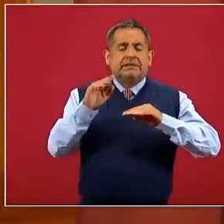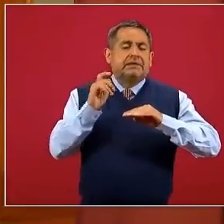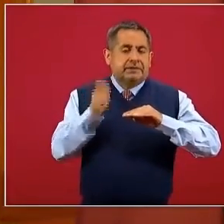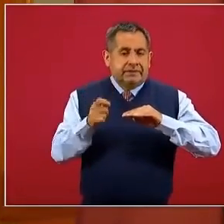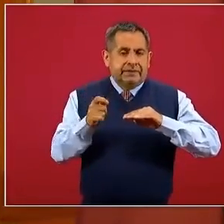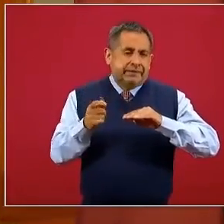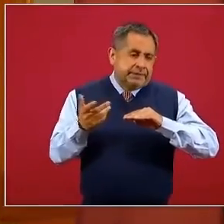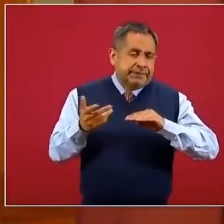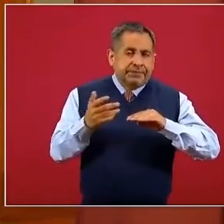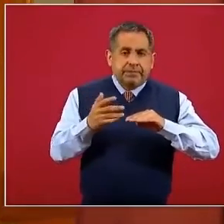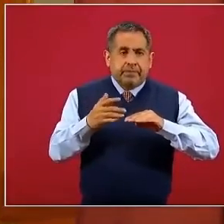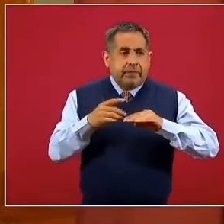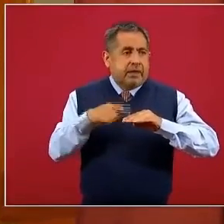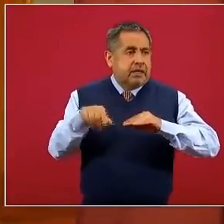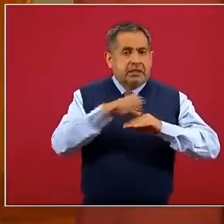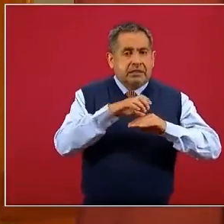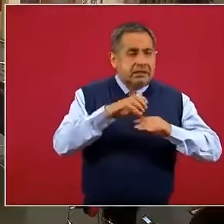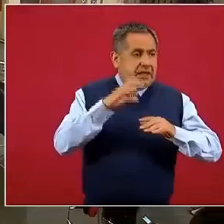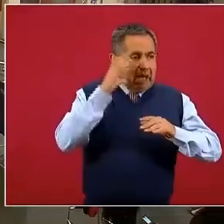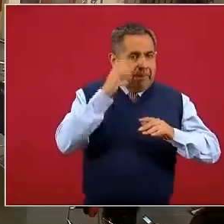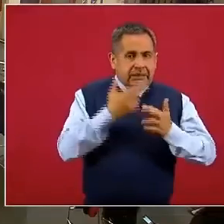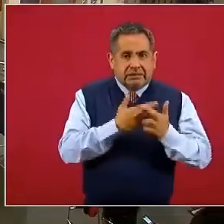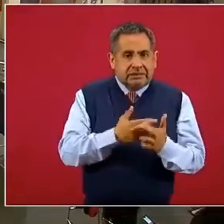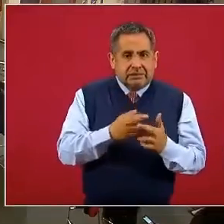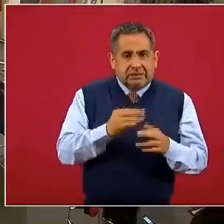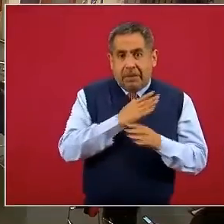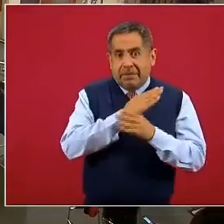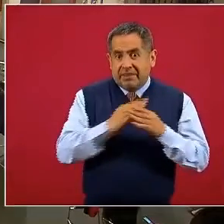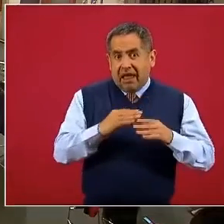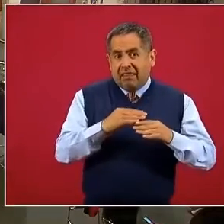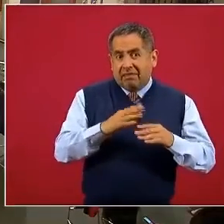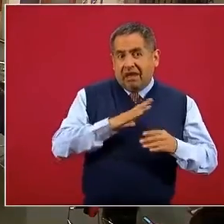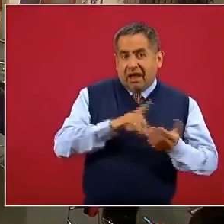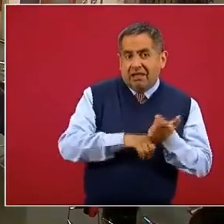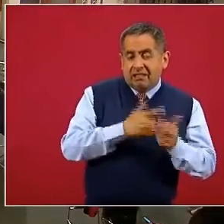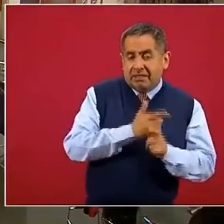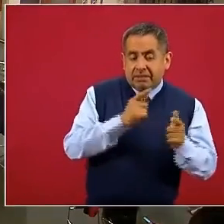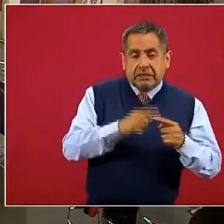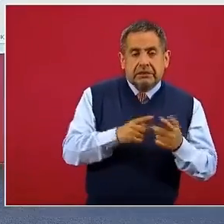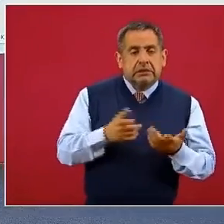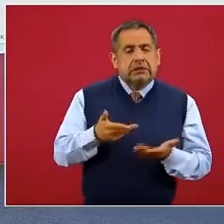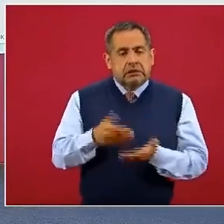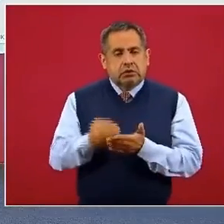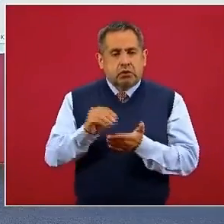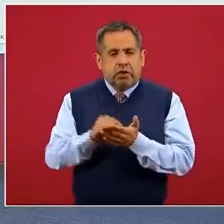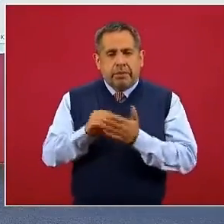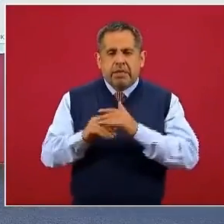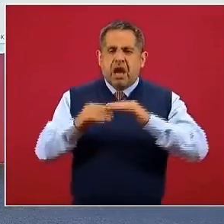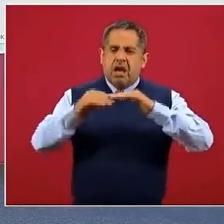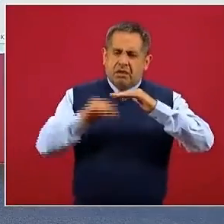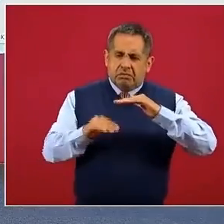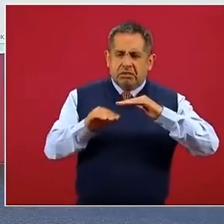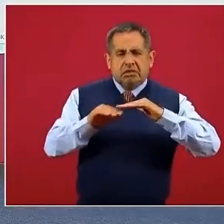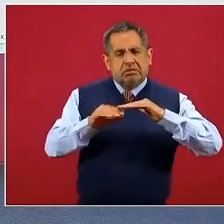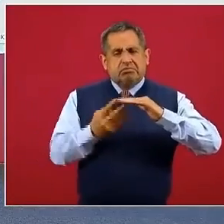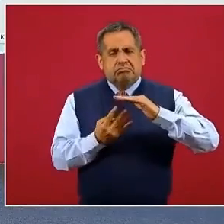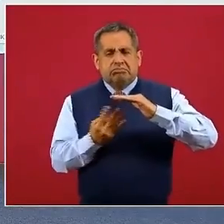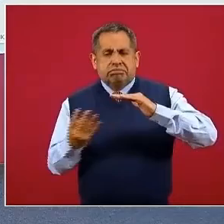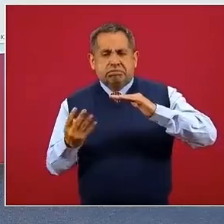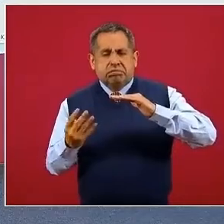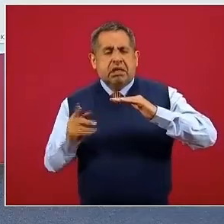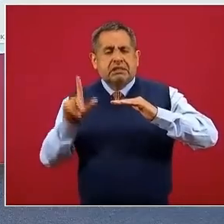que es lógicamente la mitad de las camas disponibles, aunque todavía en estos momentos están por debajo de ese nivel de seguridad